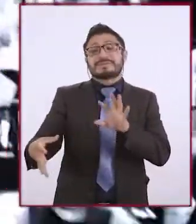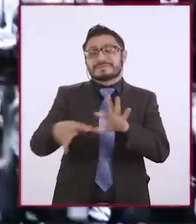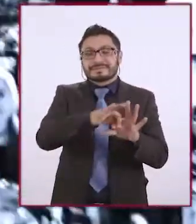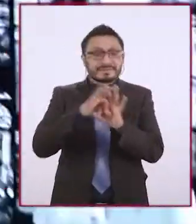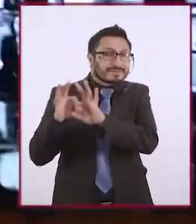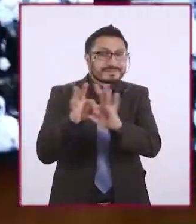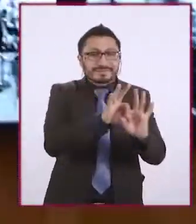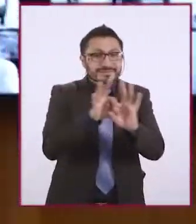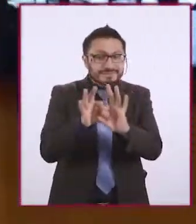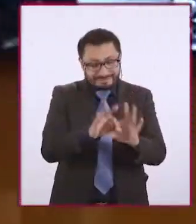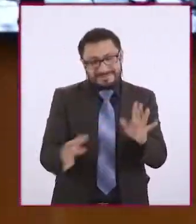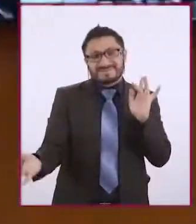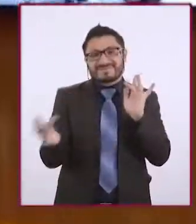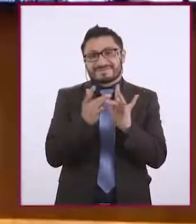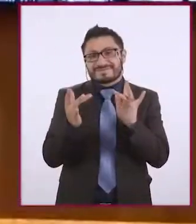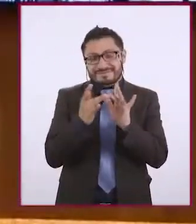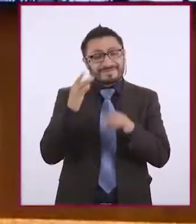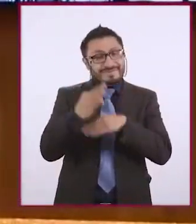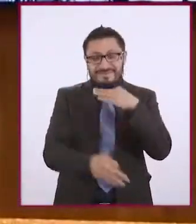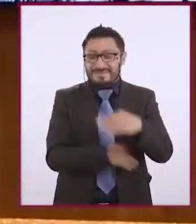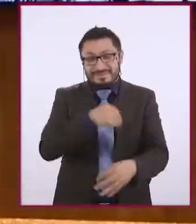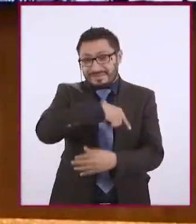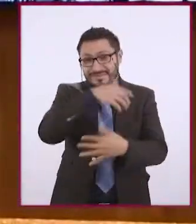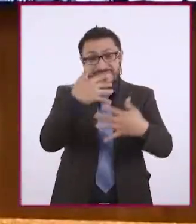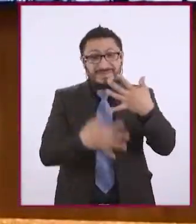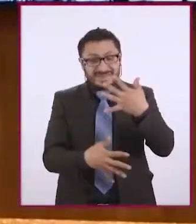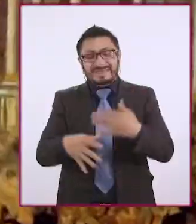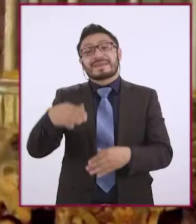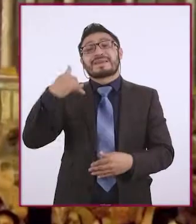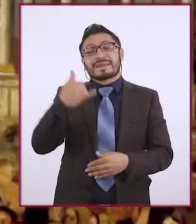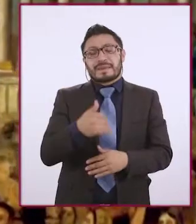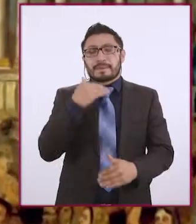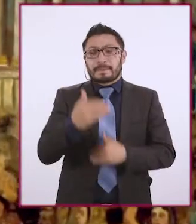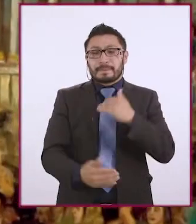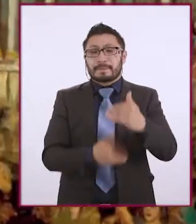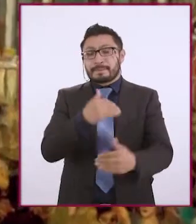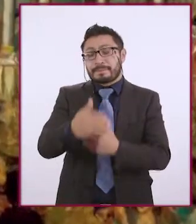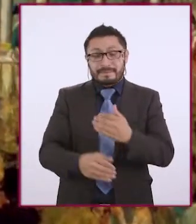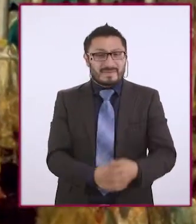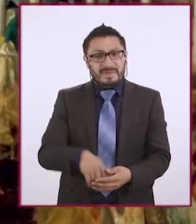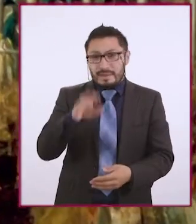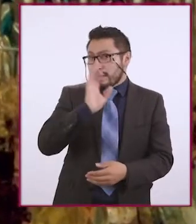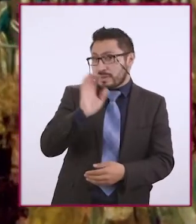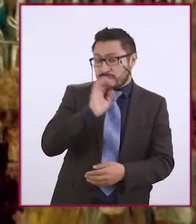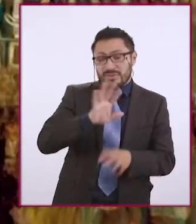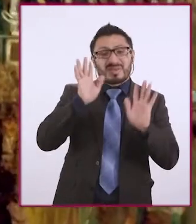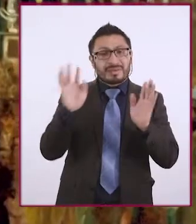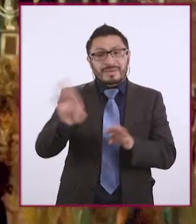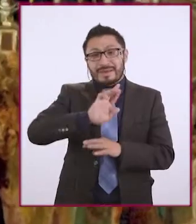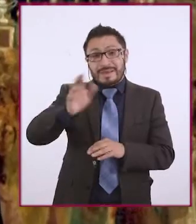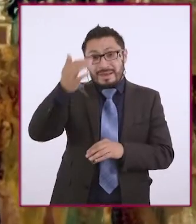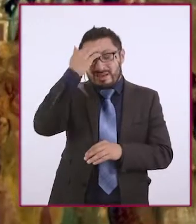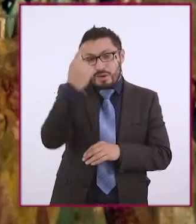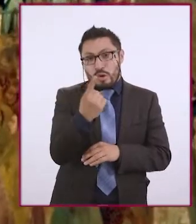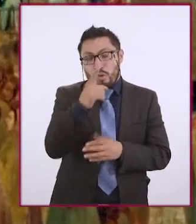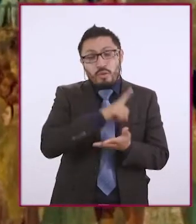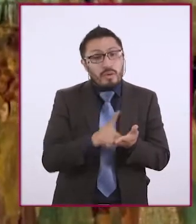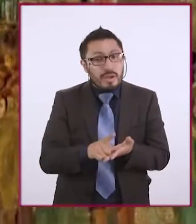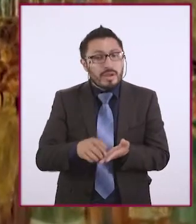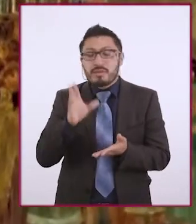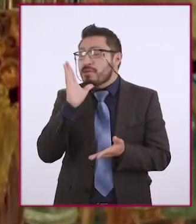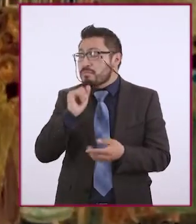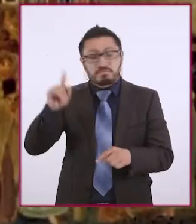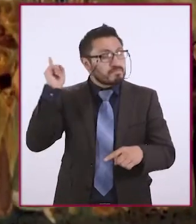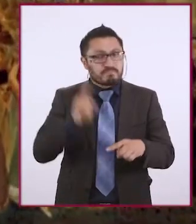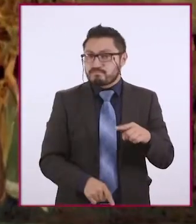Interdependientes. Se conectan entre ellos y progresivos. Una vez que se nos ha reconocido un derecho, no se nos